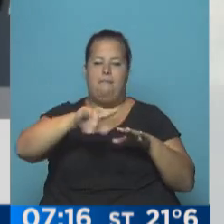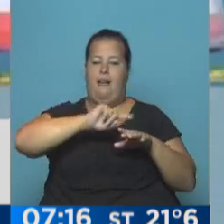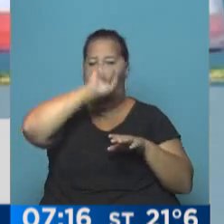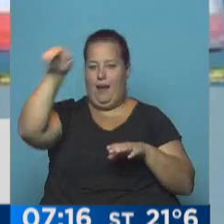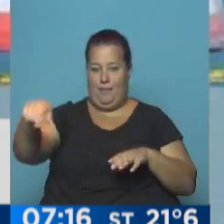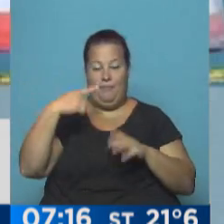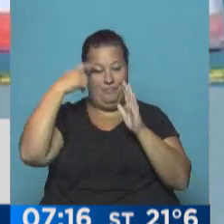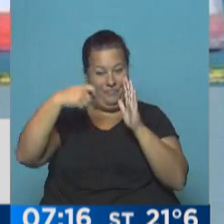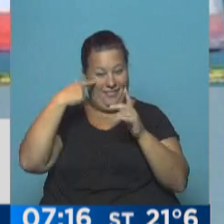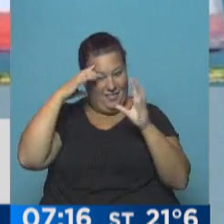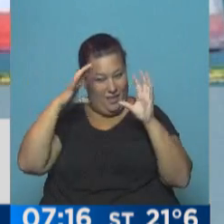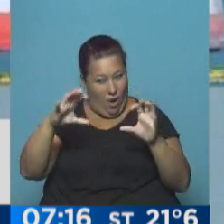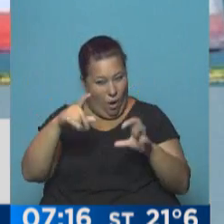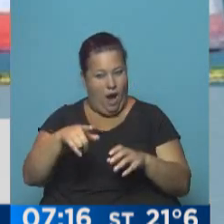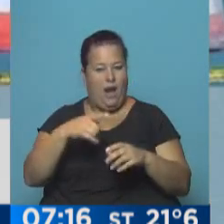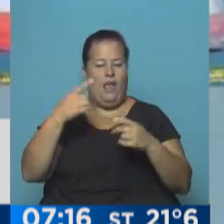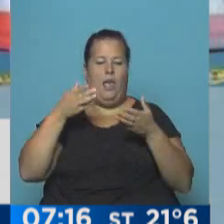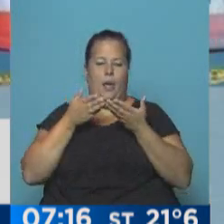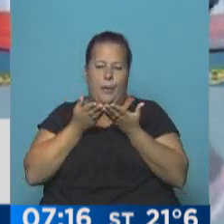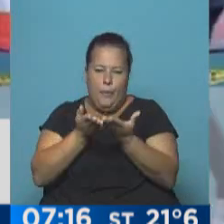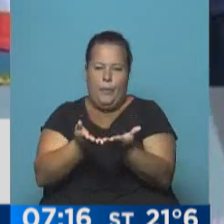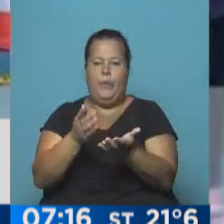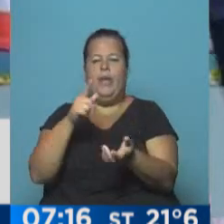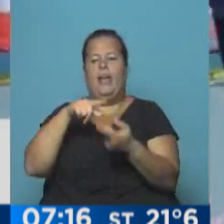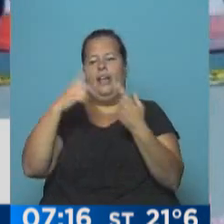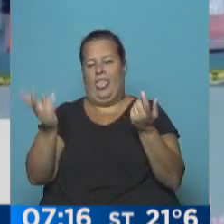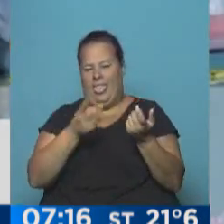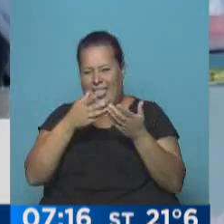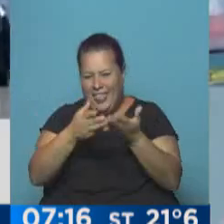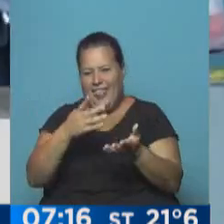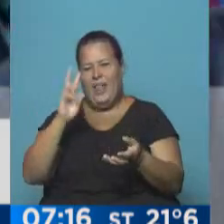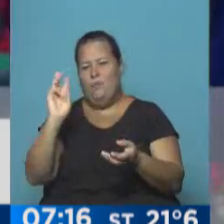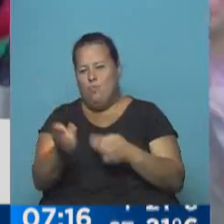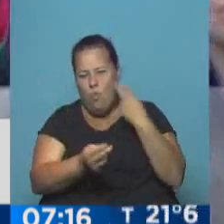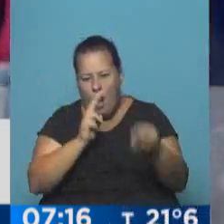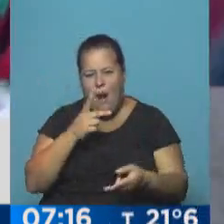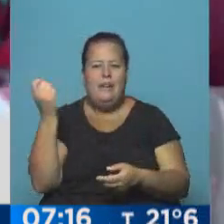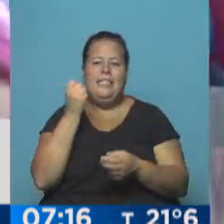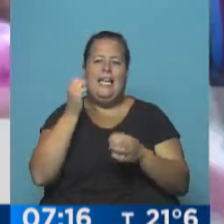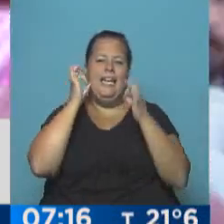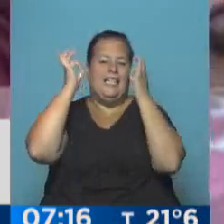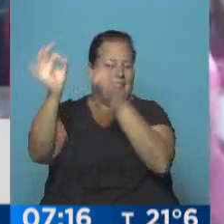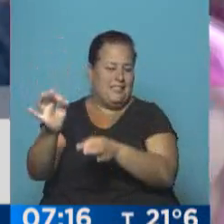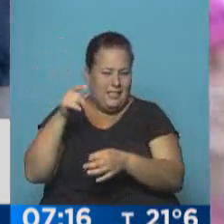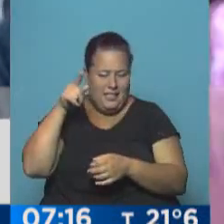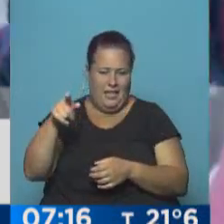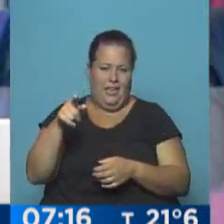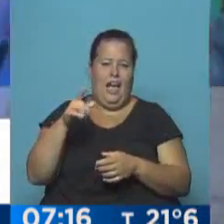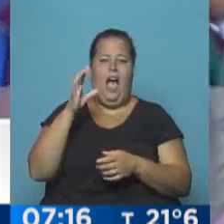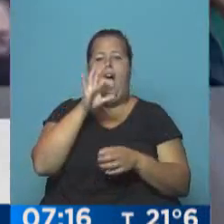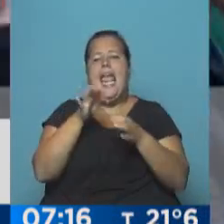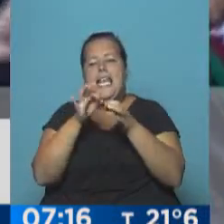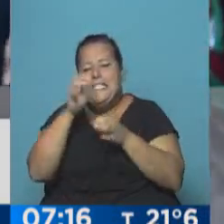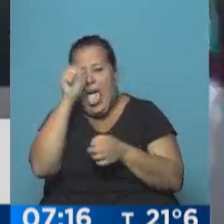Las imágenes que ustedes recordarán, las balsas, lamentablemente las pérdidas de vidas humanas al intentar alcanzar o alguna